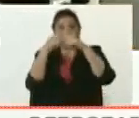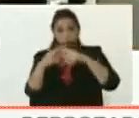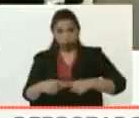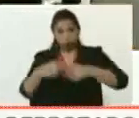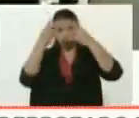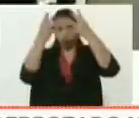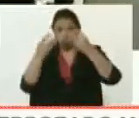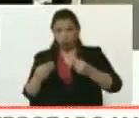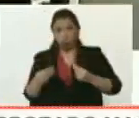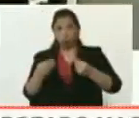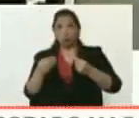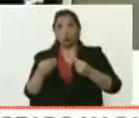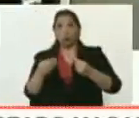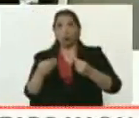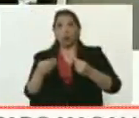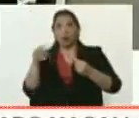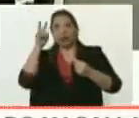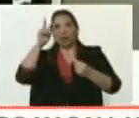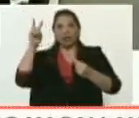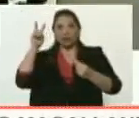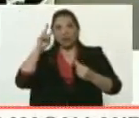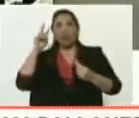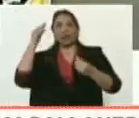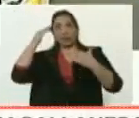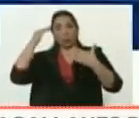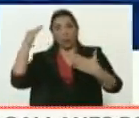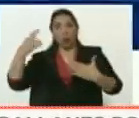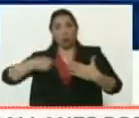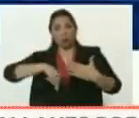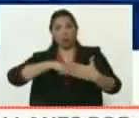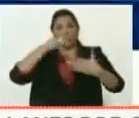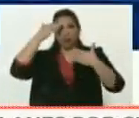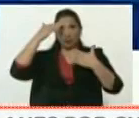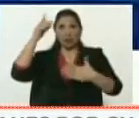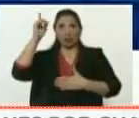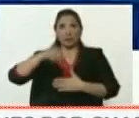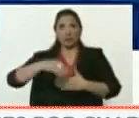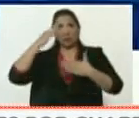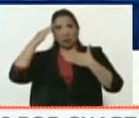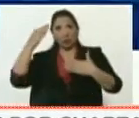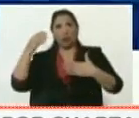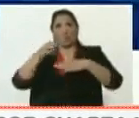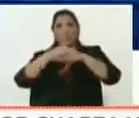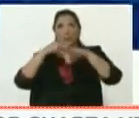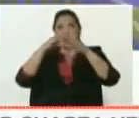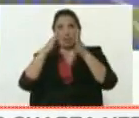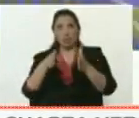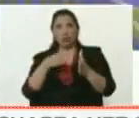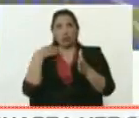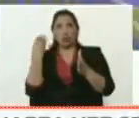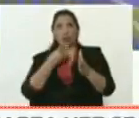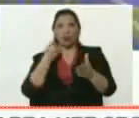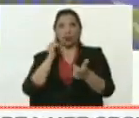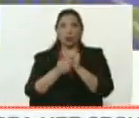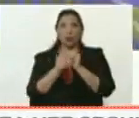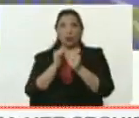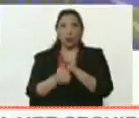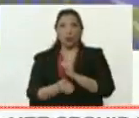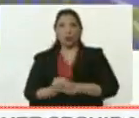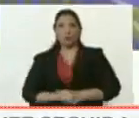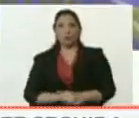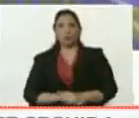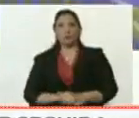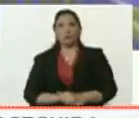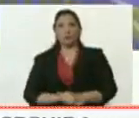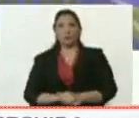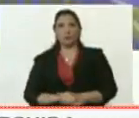mundo, Nicolás, canciller, quiero saludar a nuestro canciller, saludar a nuestro ministro de la Juventud y el Deporte, a